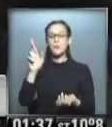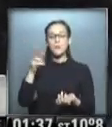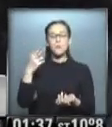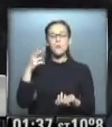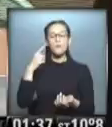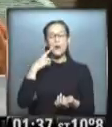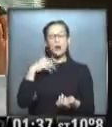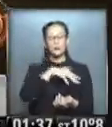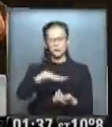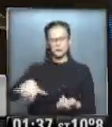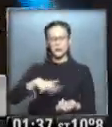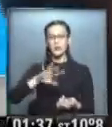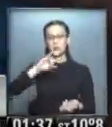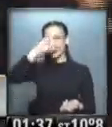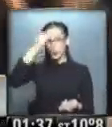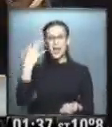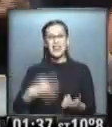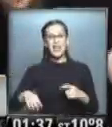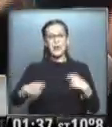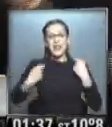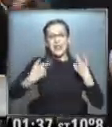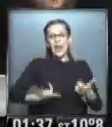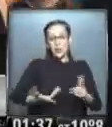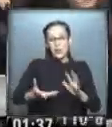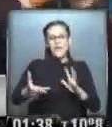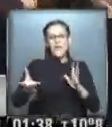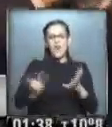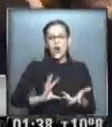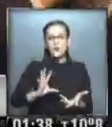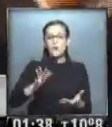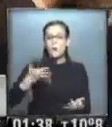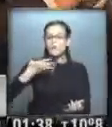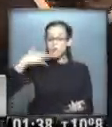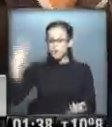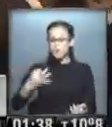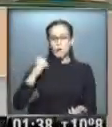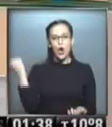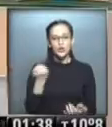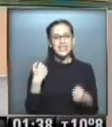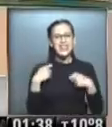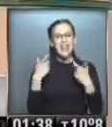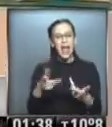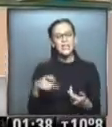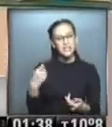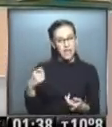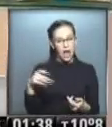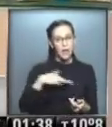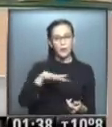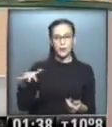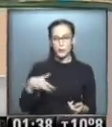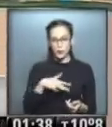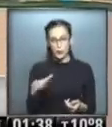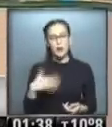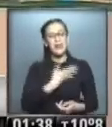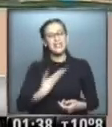de la capital uruguaya a que se le entregara como gesto de distinción la llave de Montevideo. La presidenta argentina